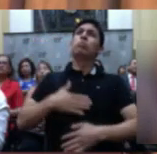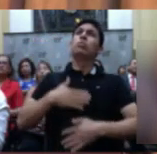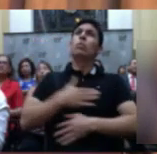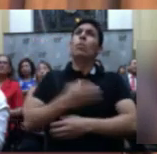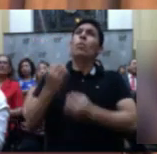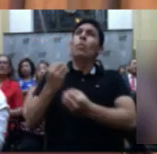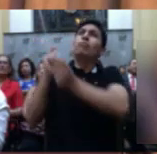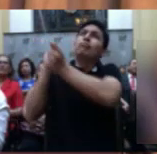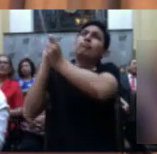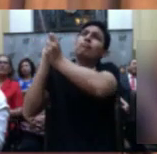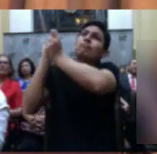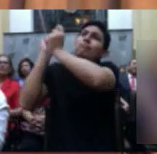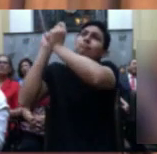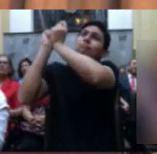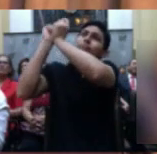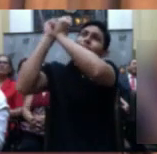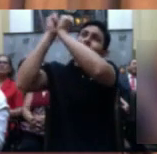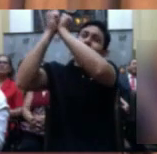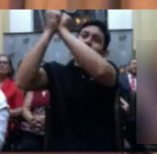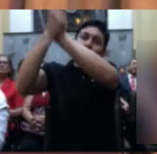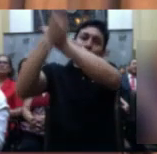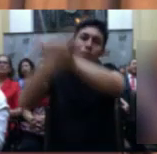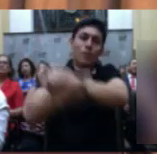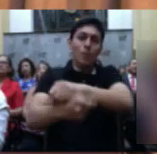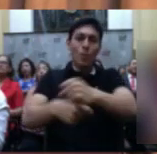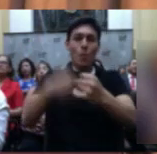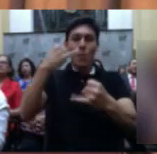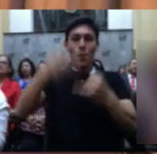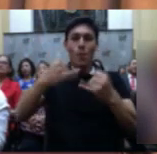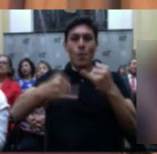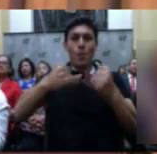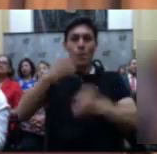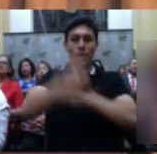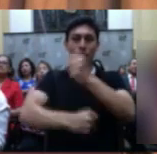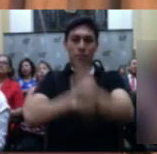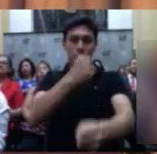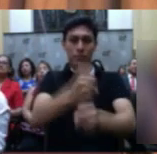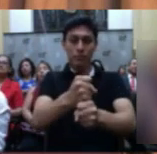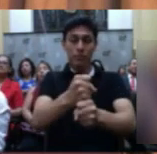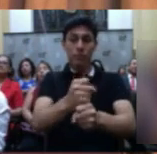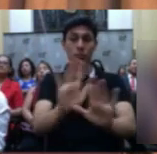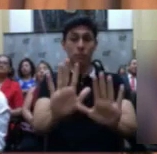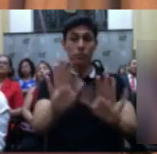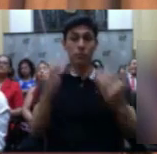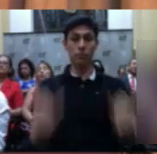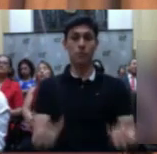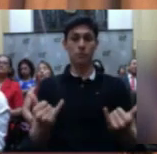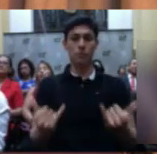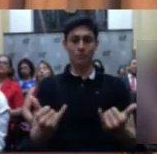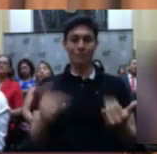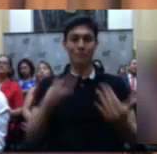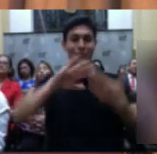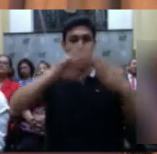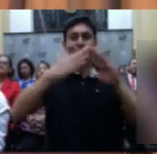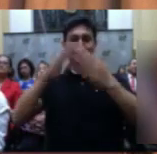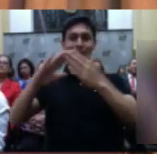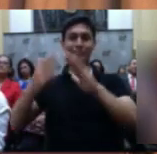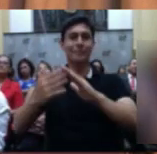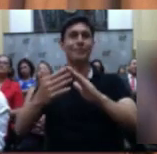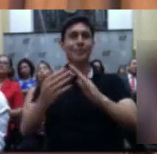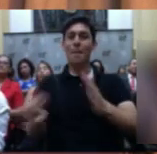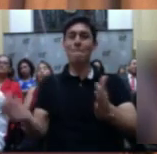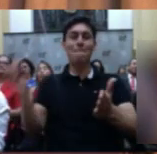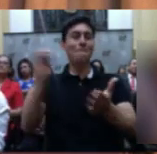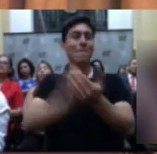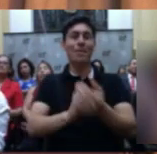ido transformando Miraflores en estos últimos años, pues actualmente es una ciudad cada vez